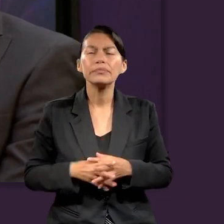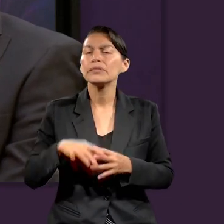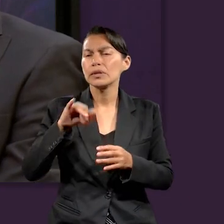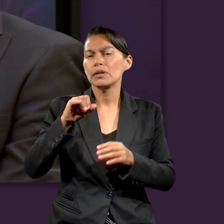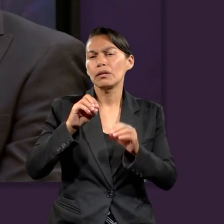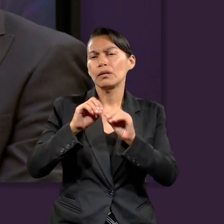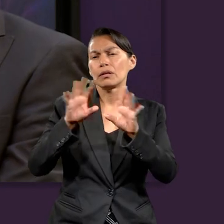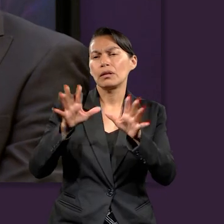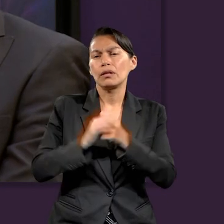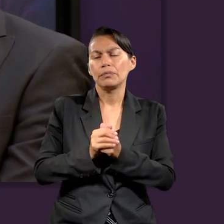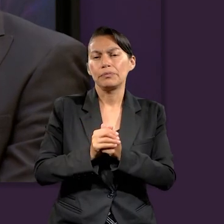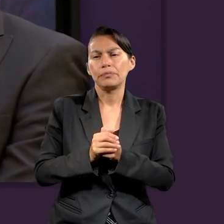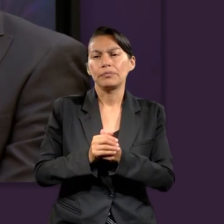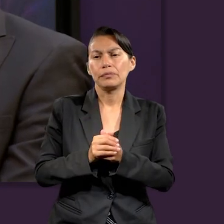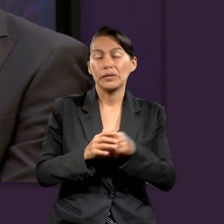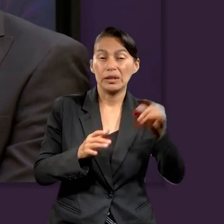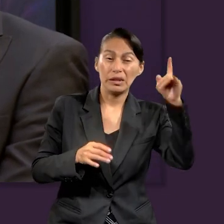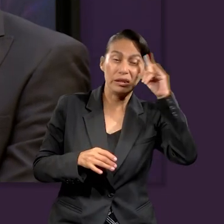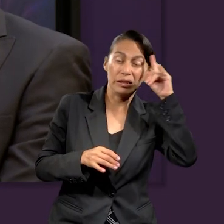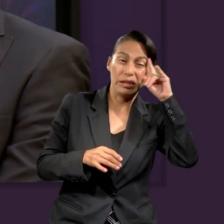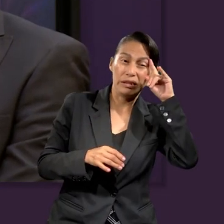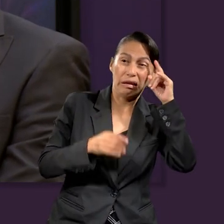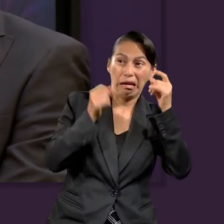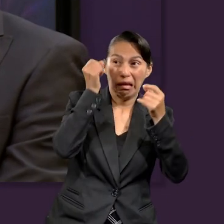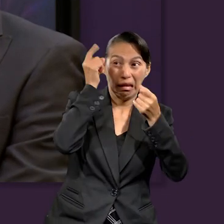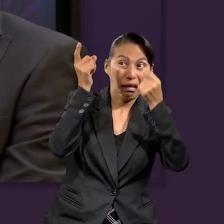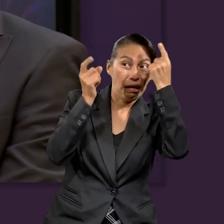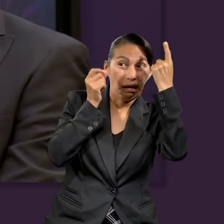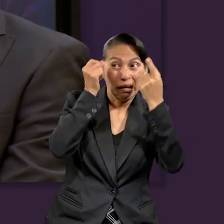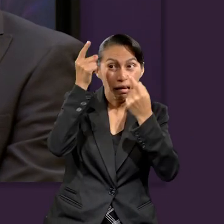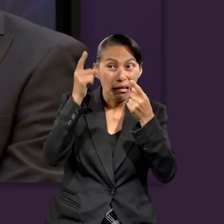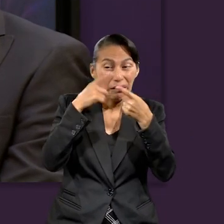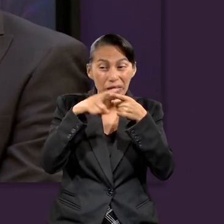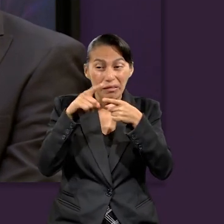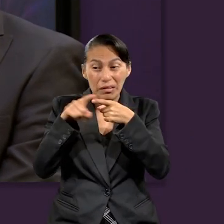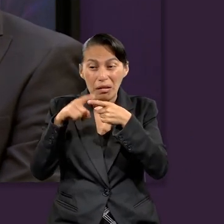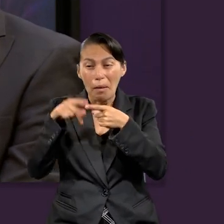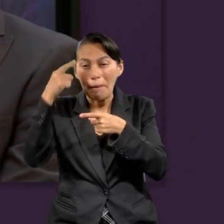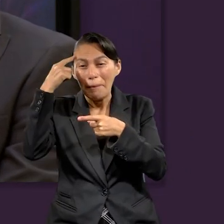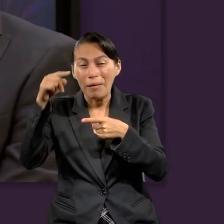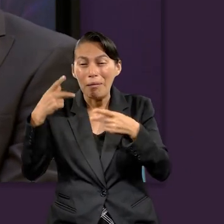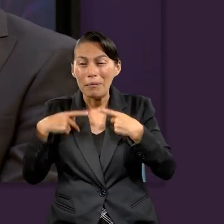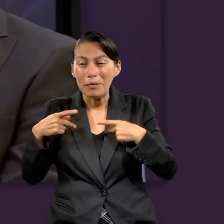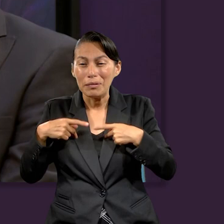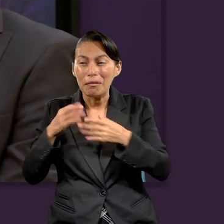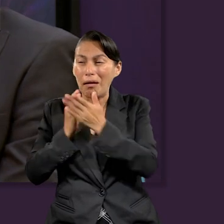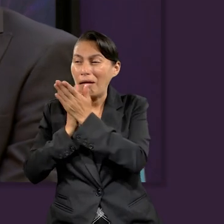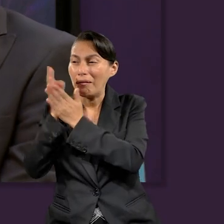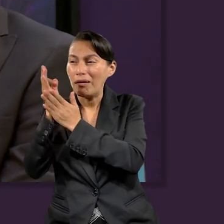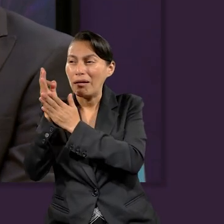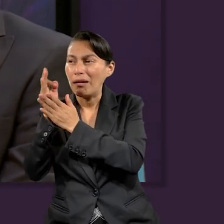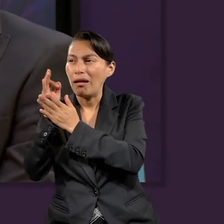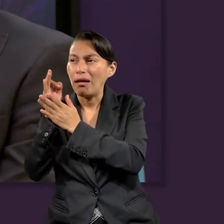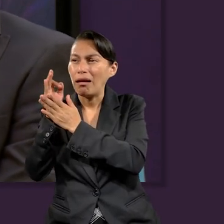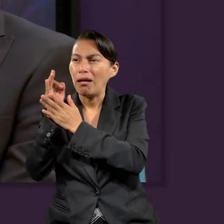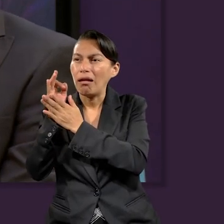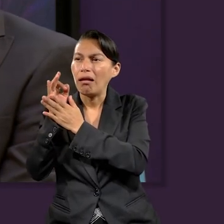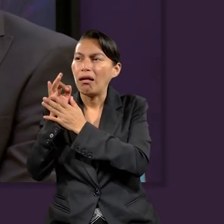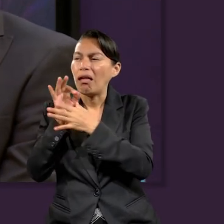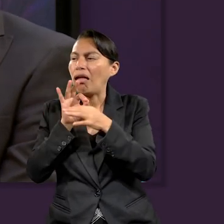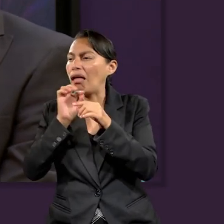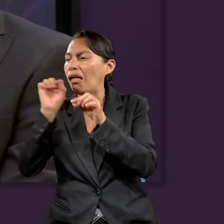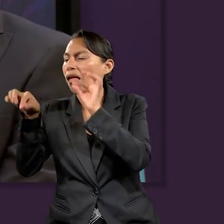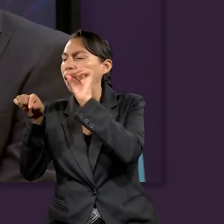cuenta, Satanás ha utilizado diferentes estrategias para engañar al pueblo elegido. A veces podemos sentir que el pueblo va a ser derrotado en algún